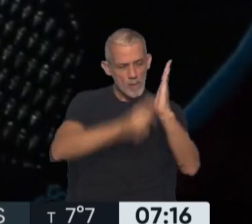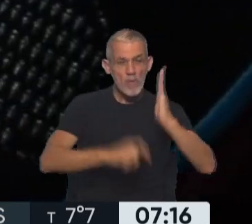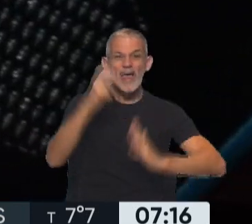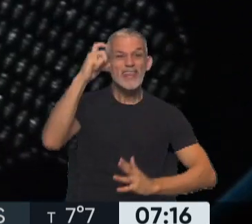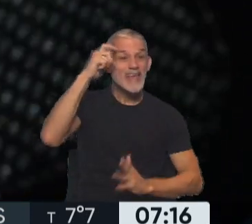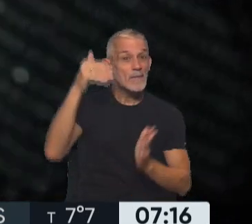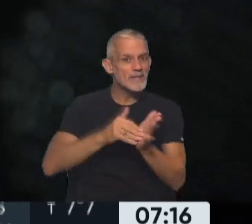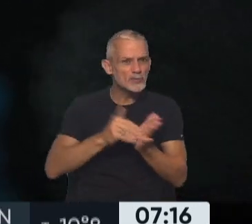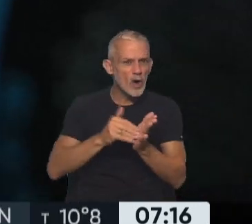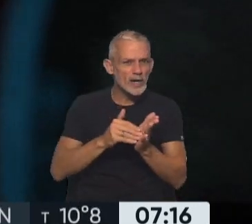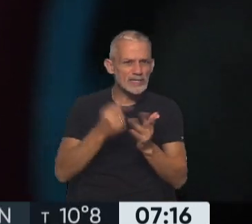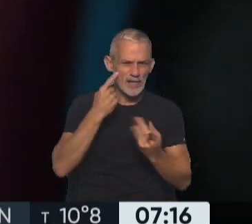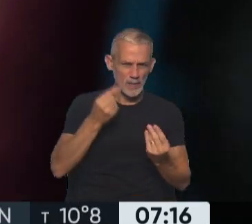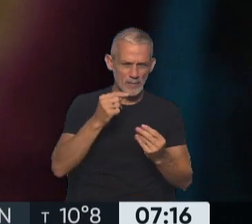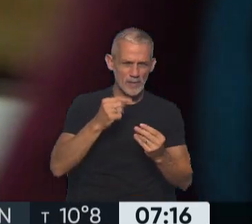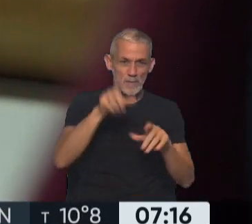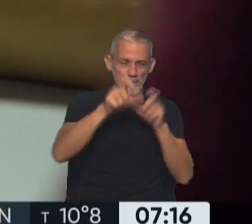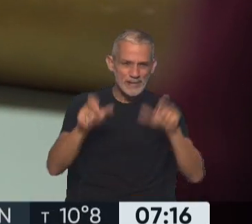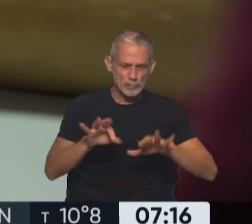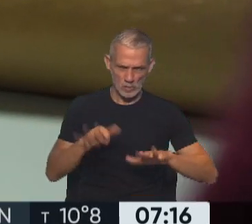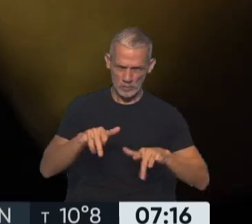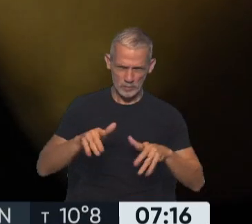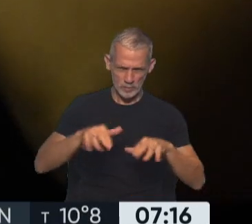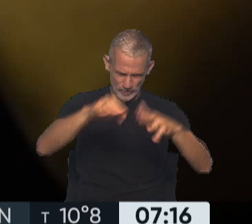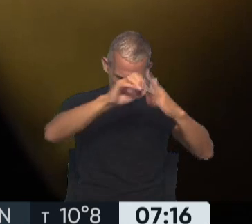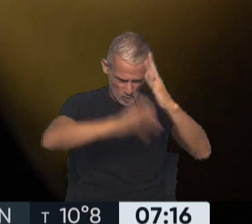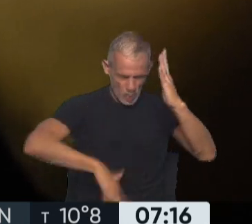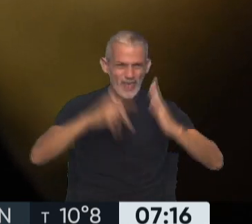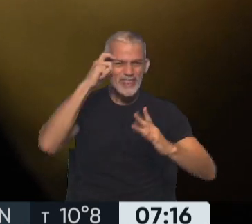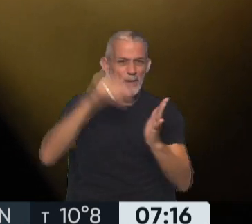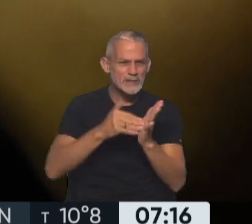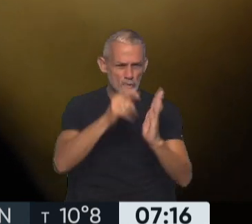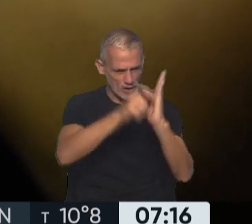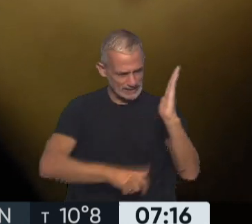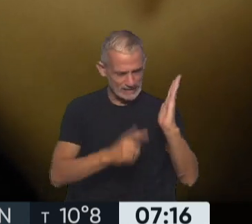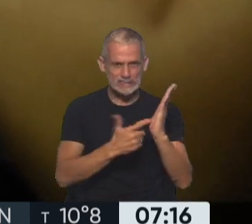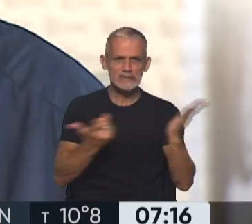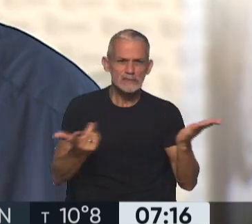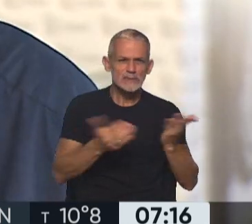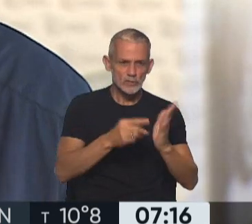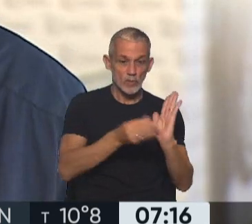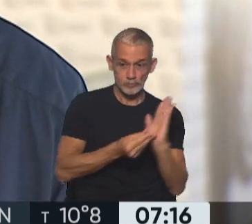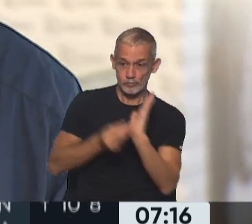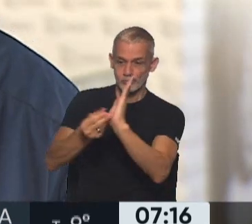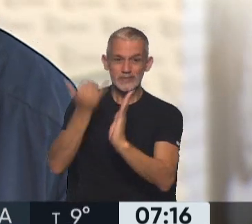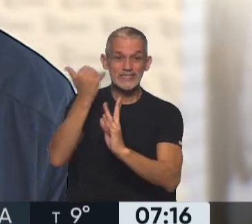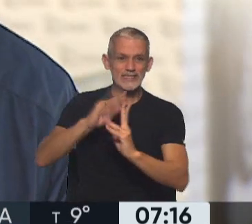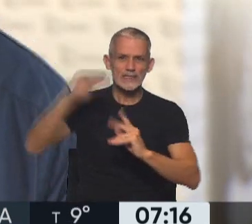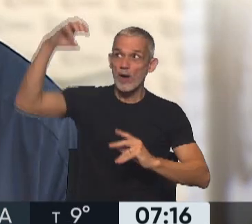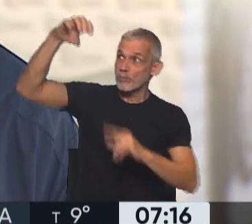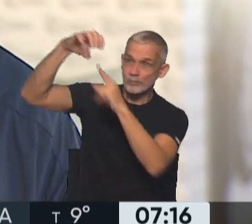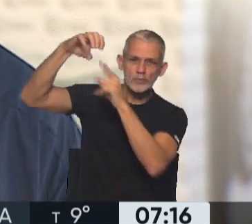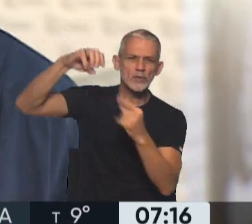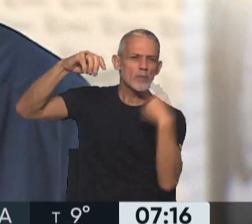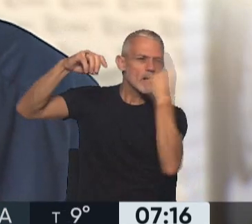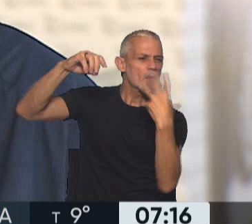millones de consultas. Lo que no podemos saber en concreto es si se pasó ese dato biométrico por las cámaras, por